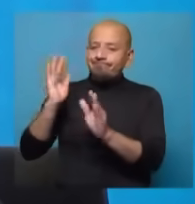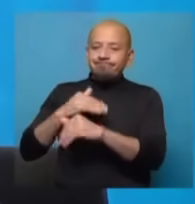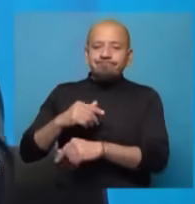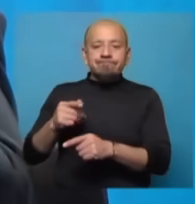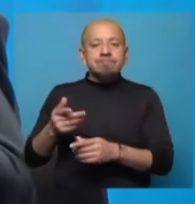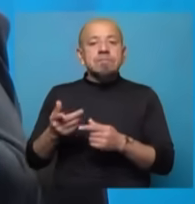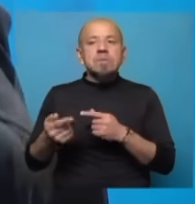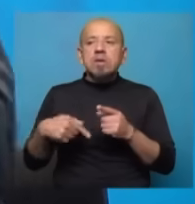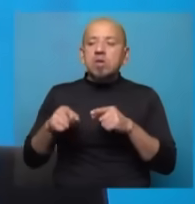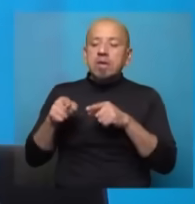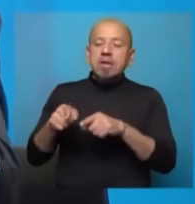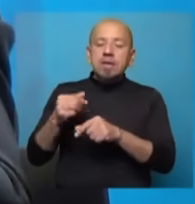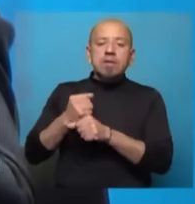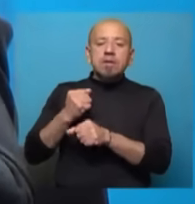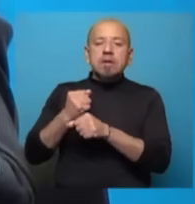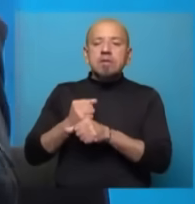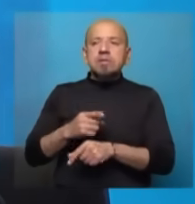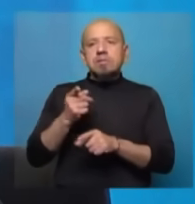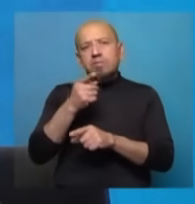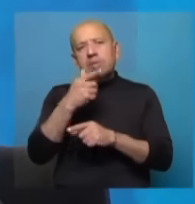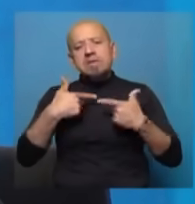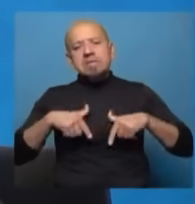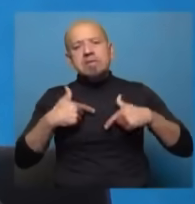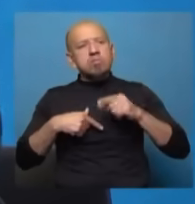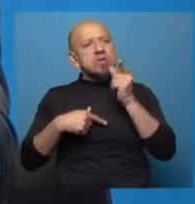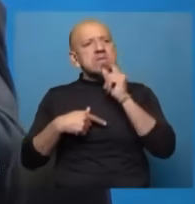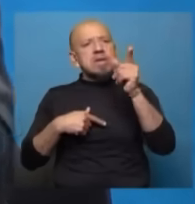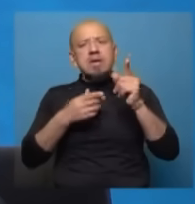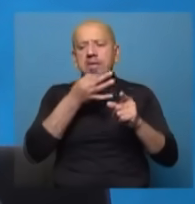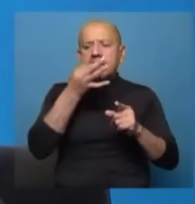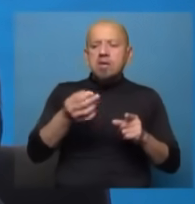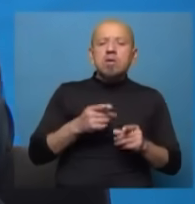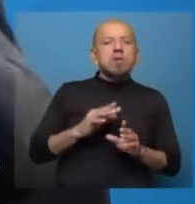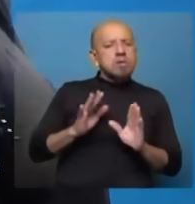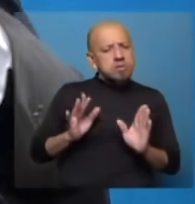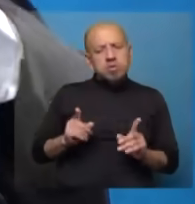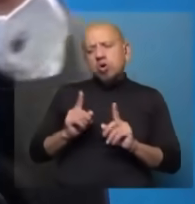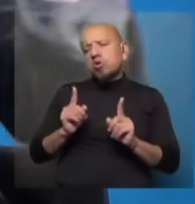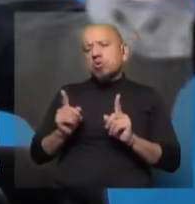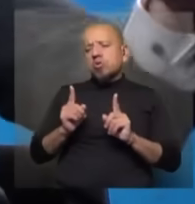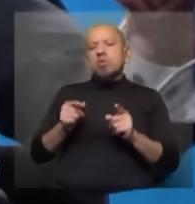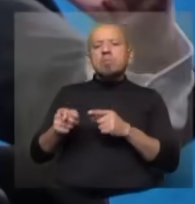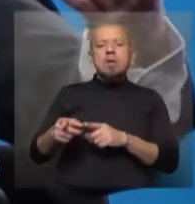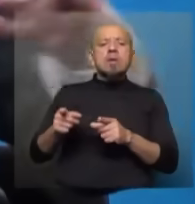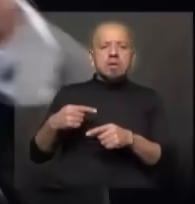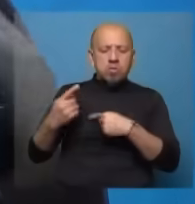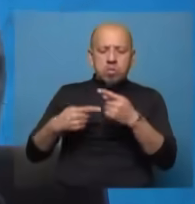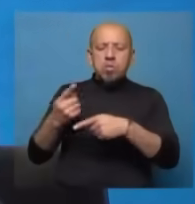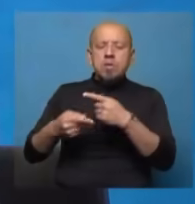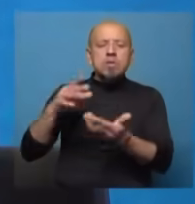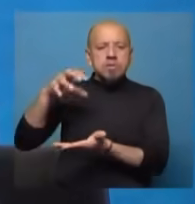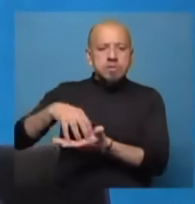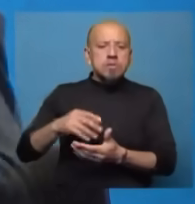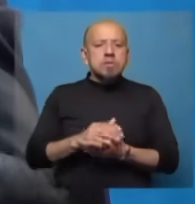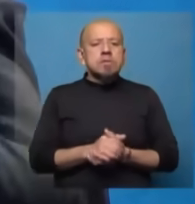también todas las consultas después el Ministerio del interior brindó una conferencia de prensa martinelli en el que dijo que estaban trabajando para asegurarles la continuidad sí que se